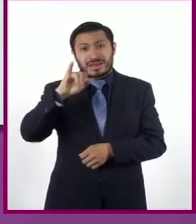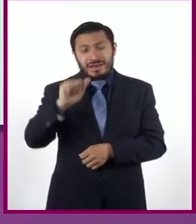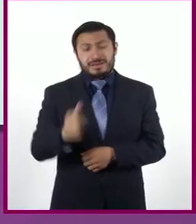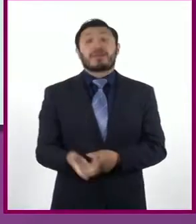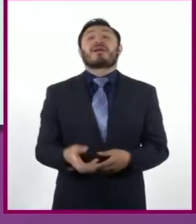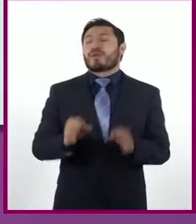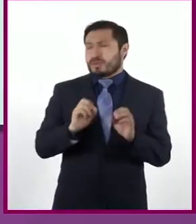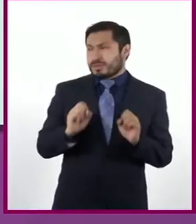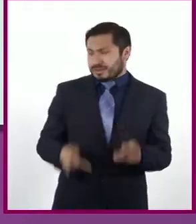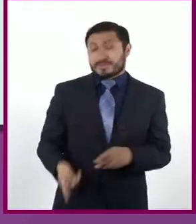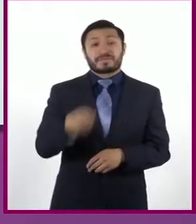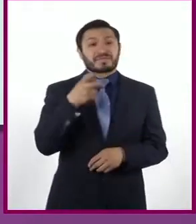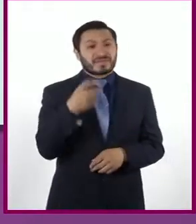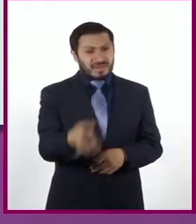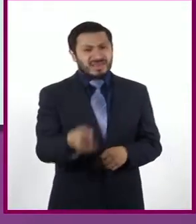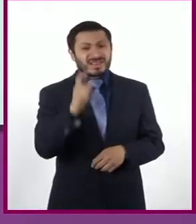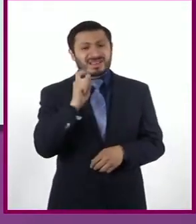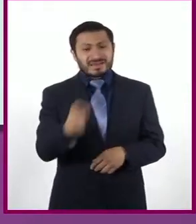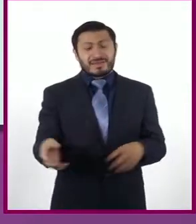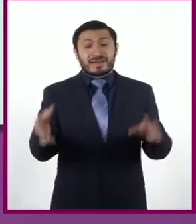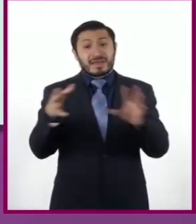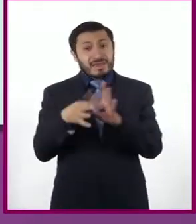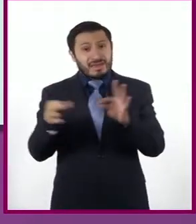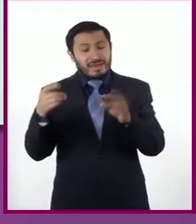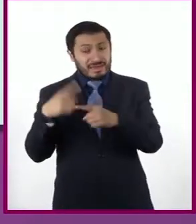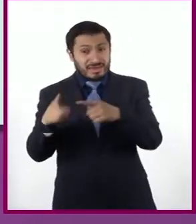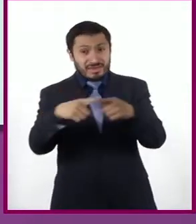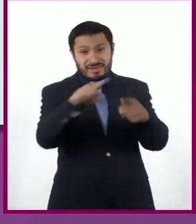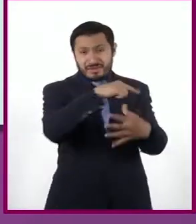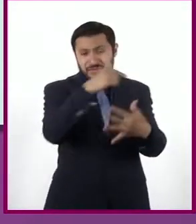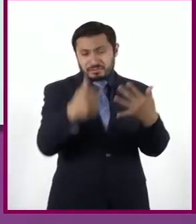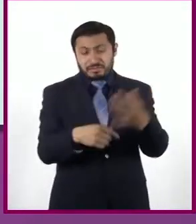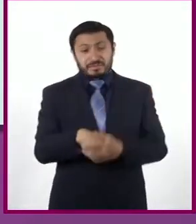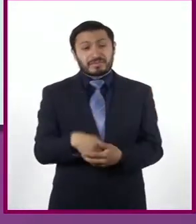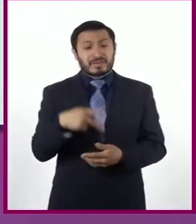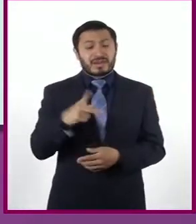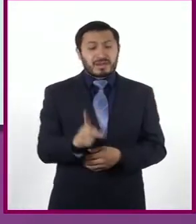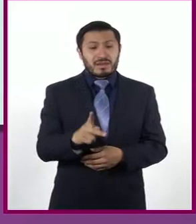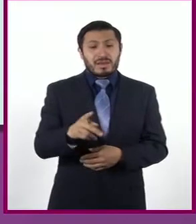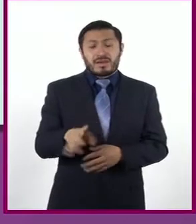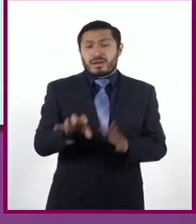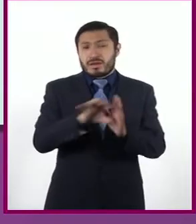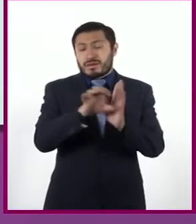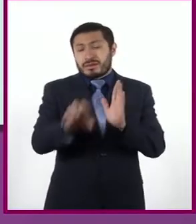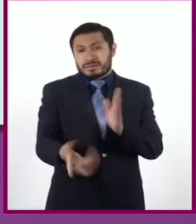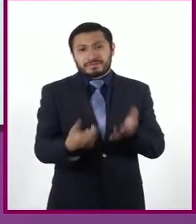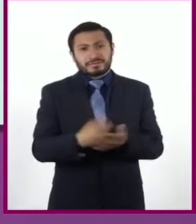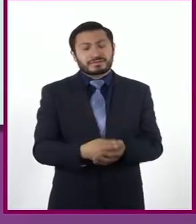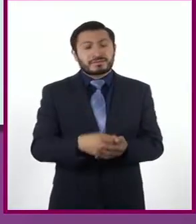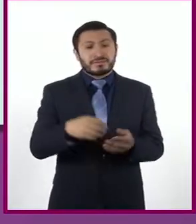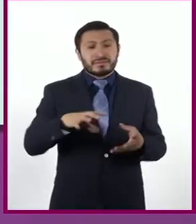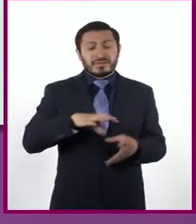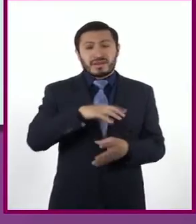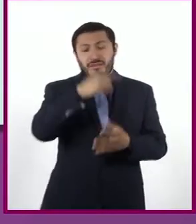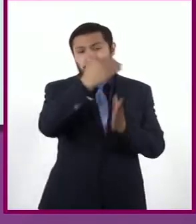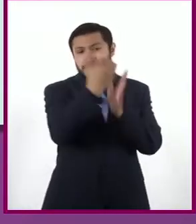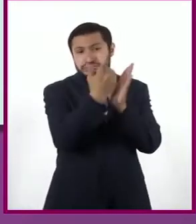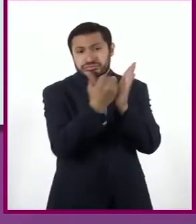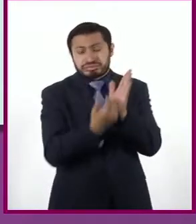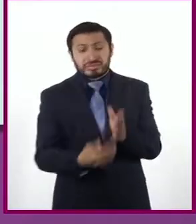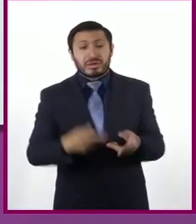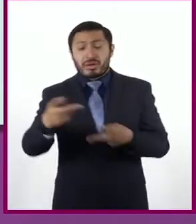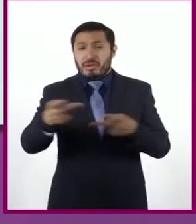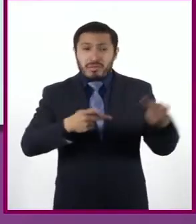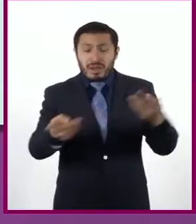ciudadanía, podemos encontrar diferentes acepciones, pero comenzaremos por decir que es el conjunto de prácticas, derechos